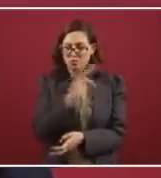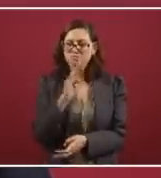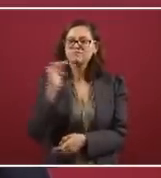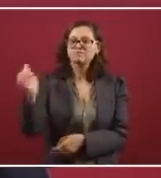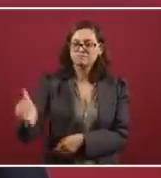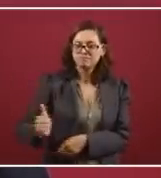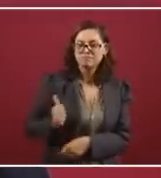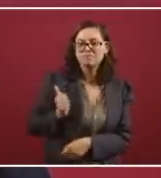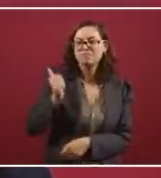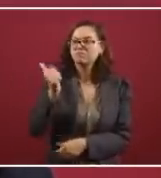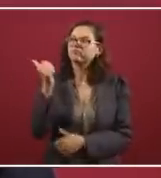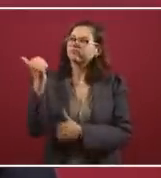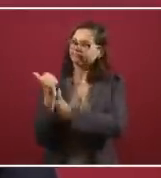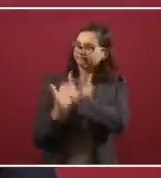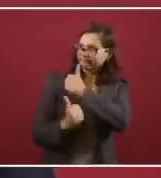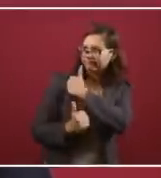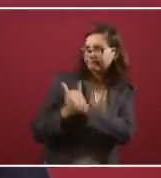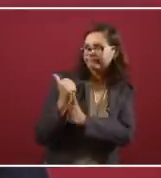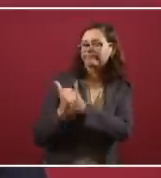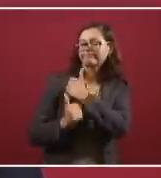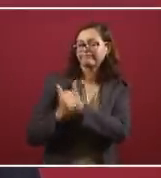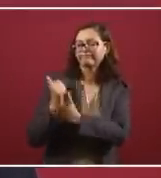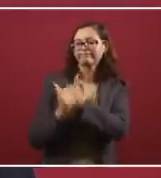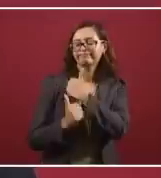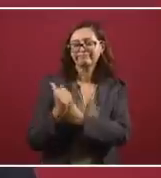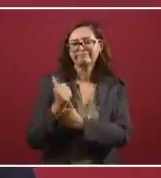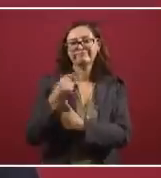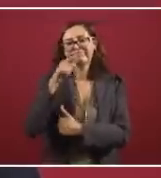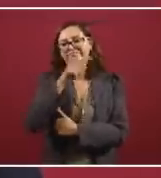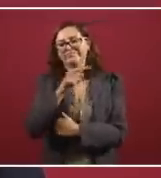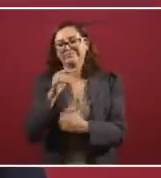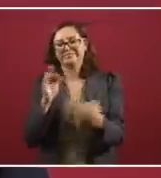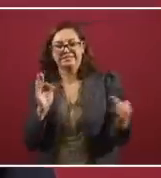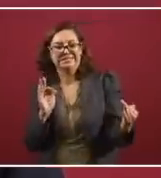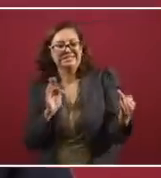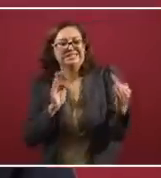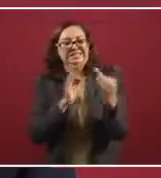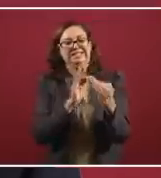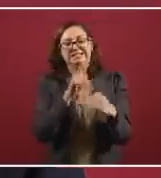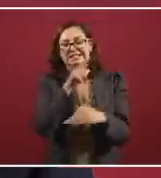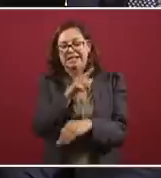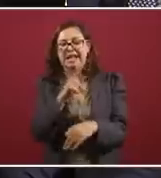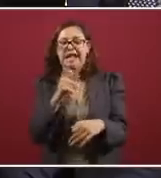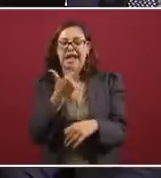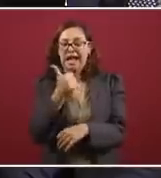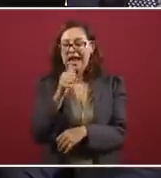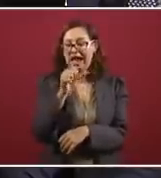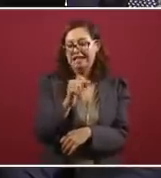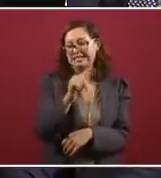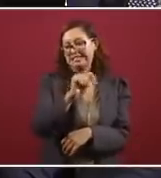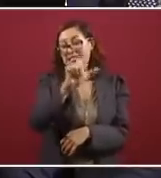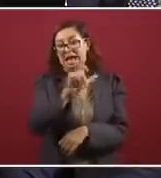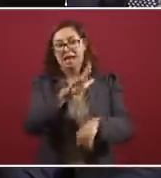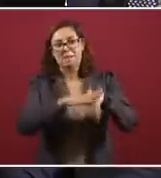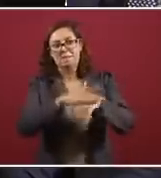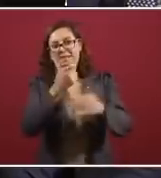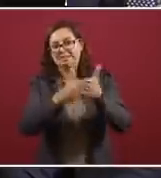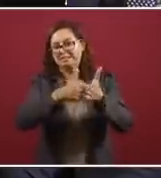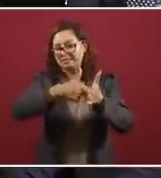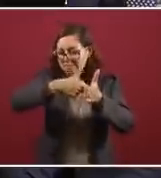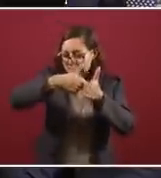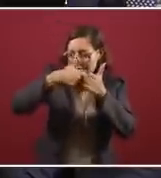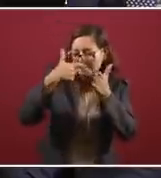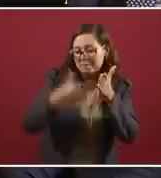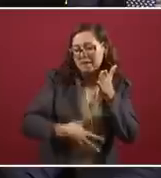la ventaja competitiva que nos representa el estar cerca del mercado más importante de gas y de los mejores precios de